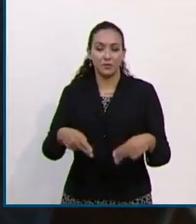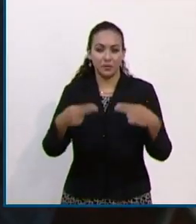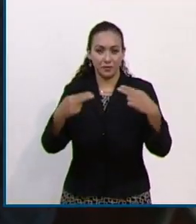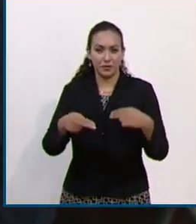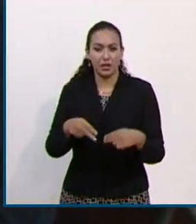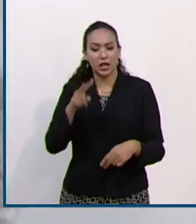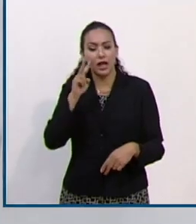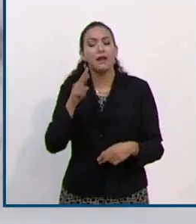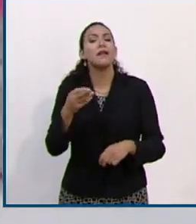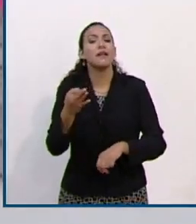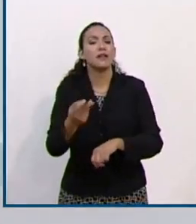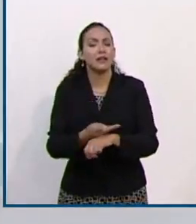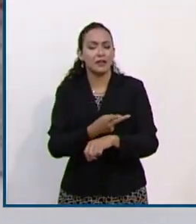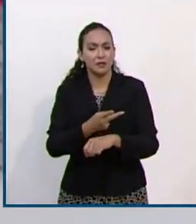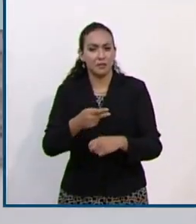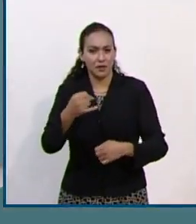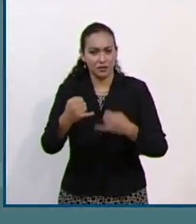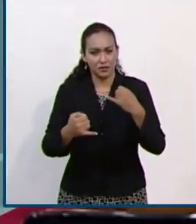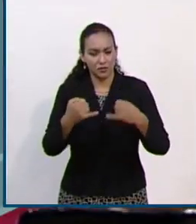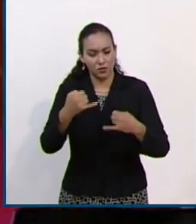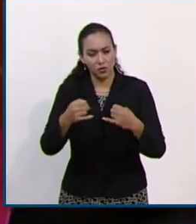precautorias decretadas en el juicio.